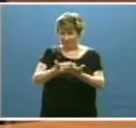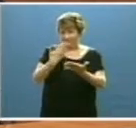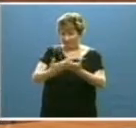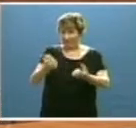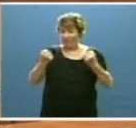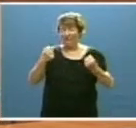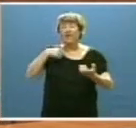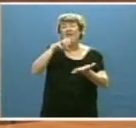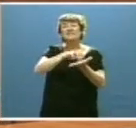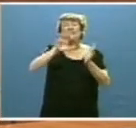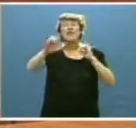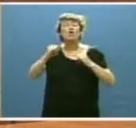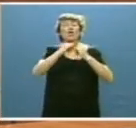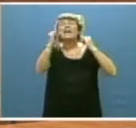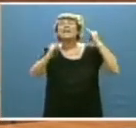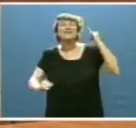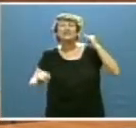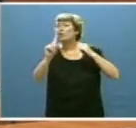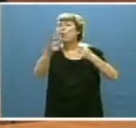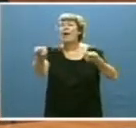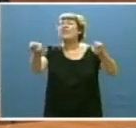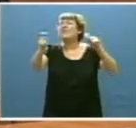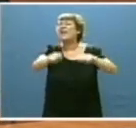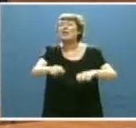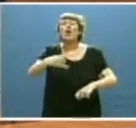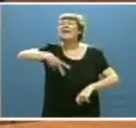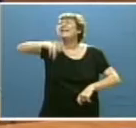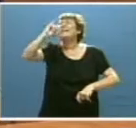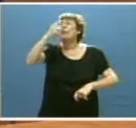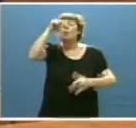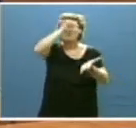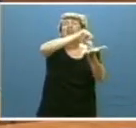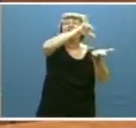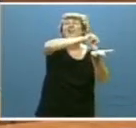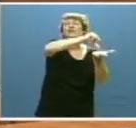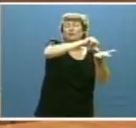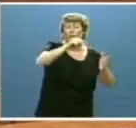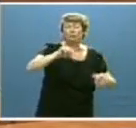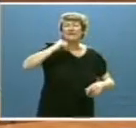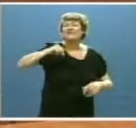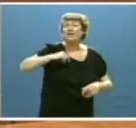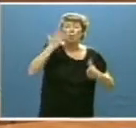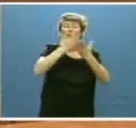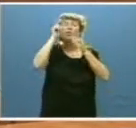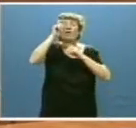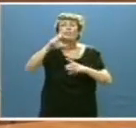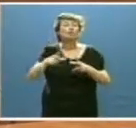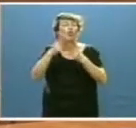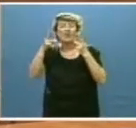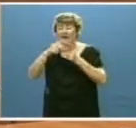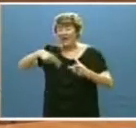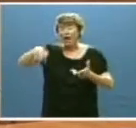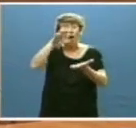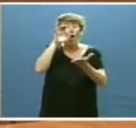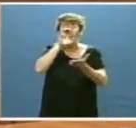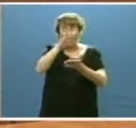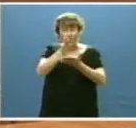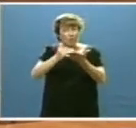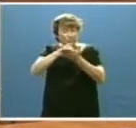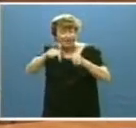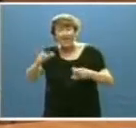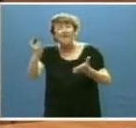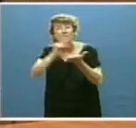en castilla y león' la crisis no ha cerrado ni un solo centro sanitario educativo o social y la comunidad además ha